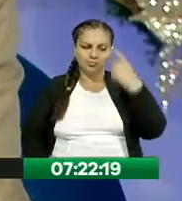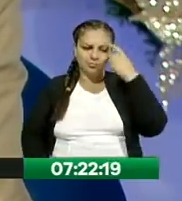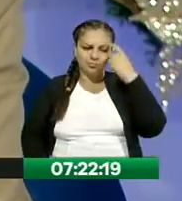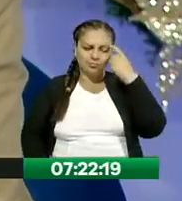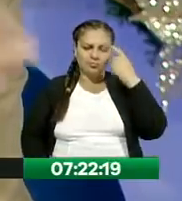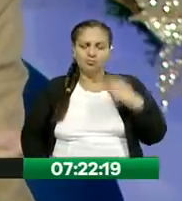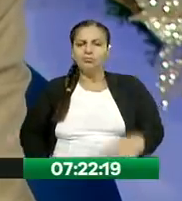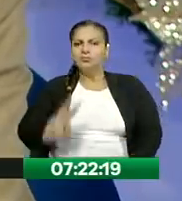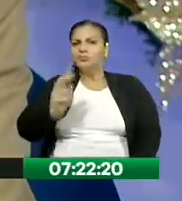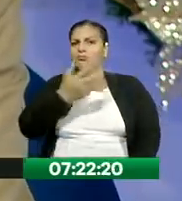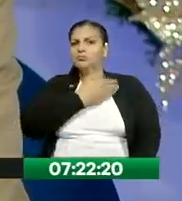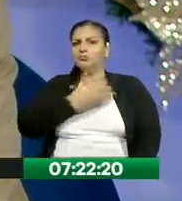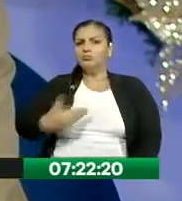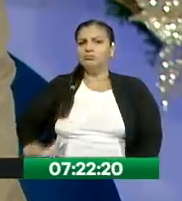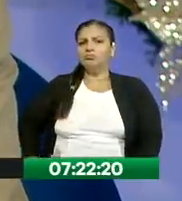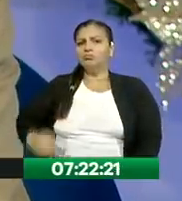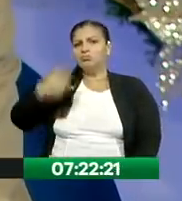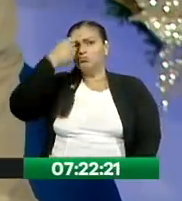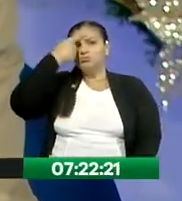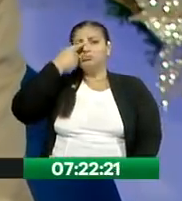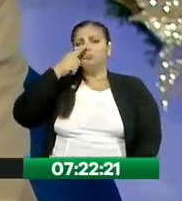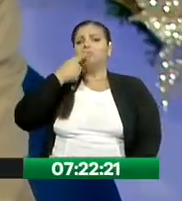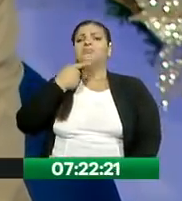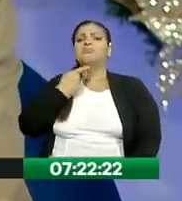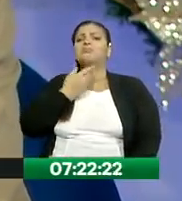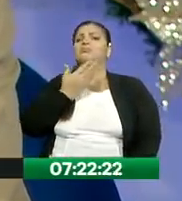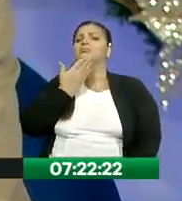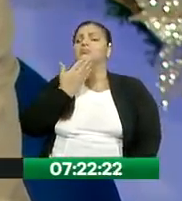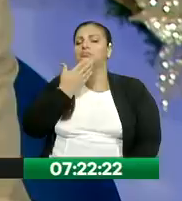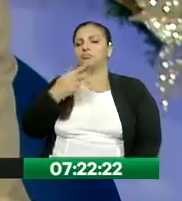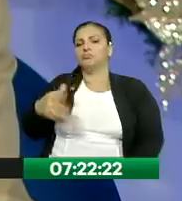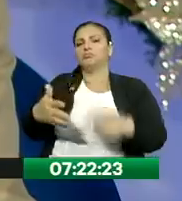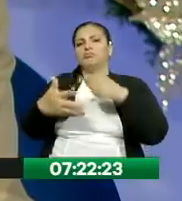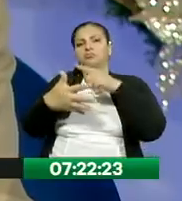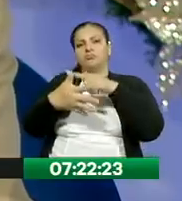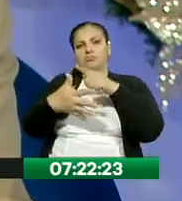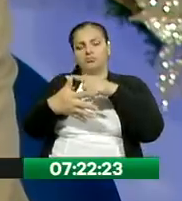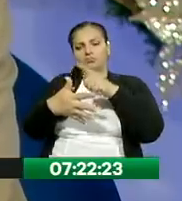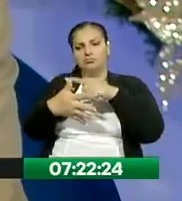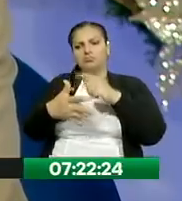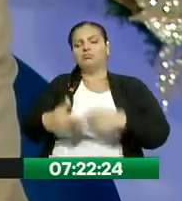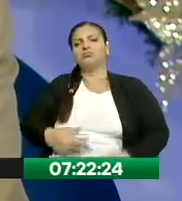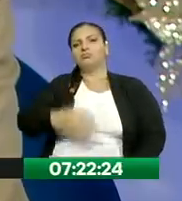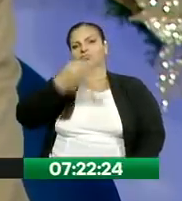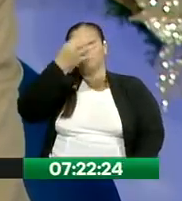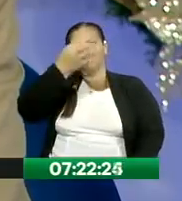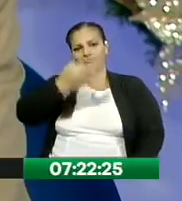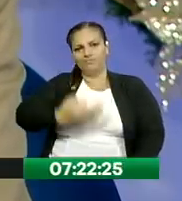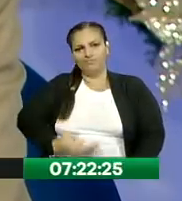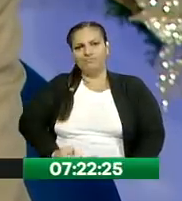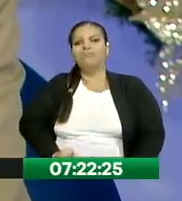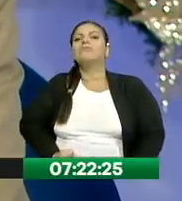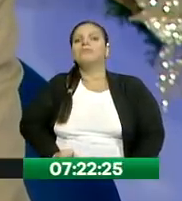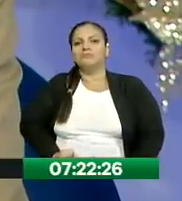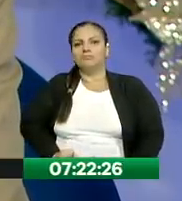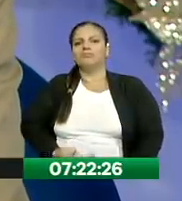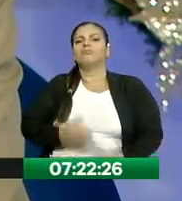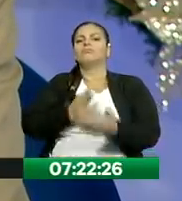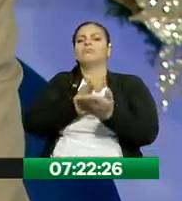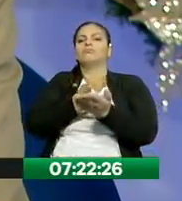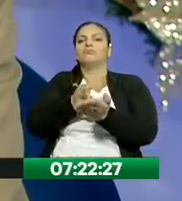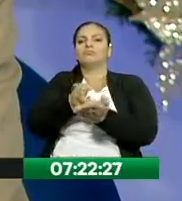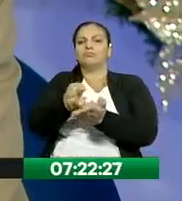para diferenciarse de los dos anteriores, es la honestidad, la lealtad con el presidente